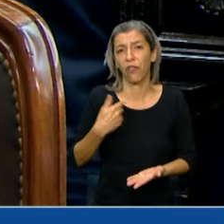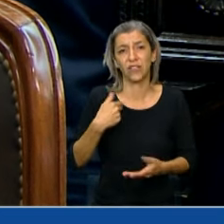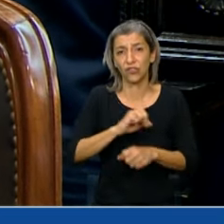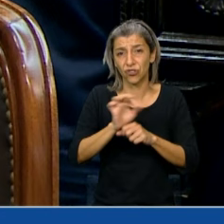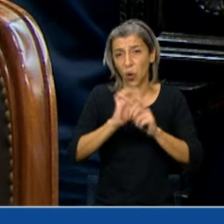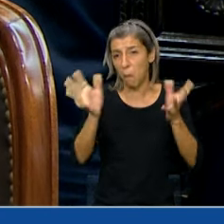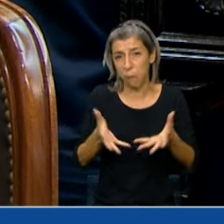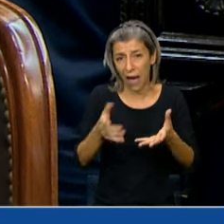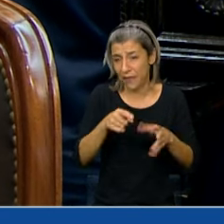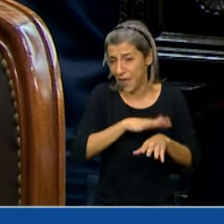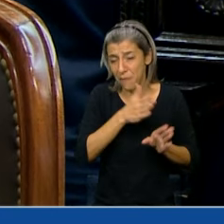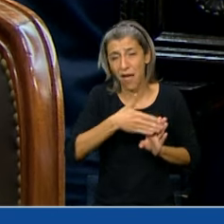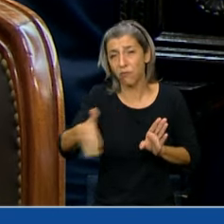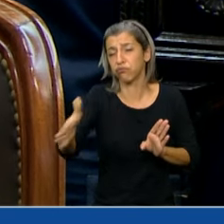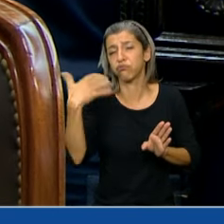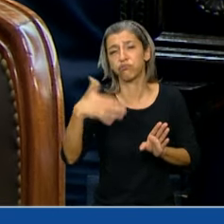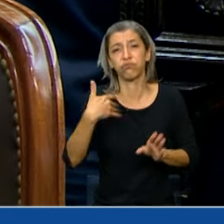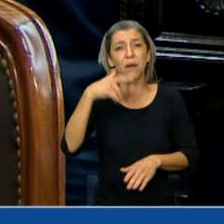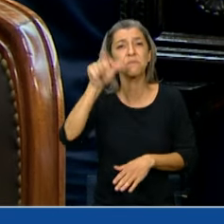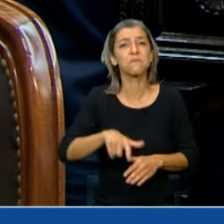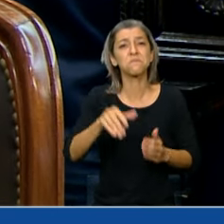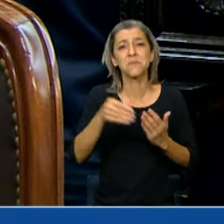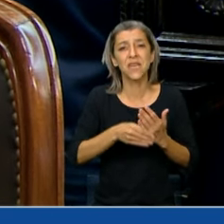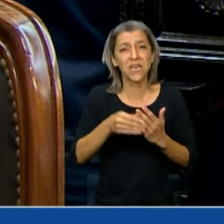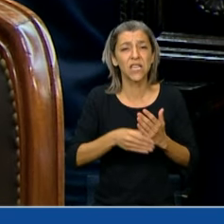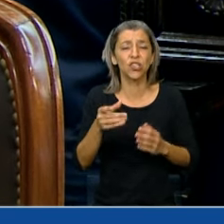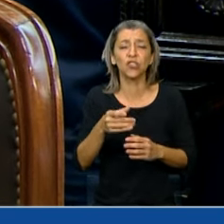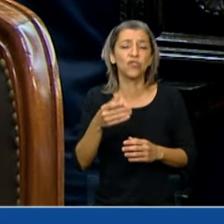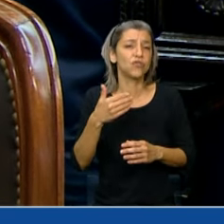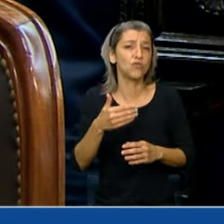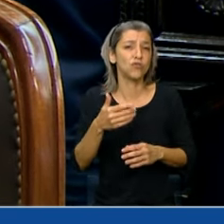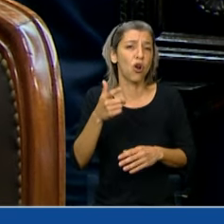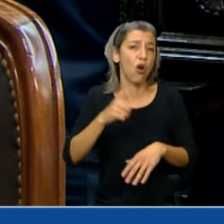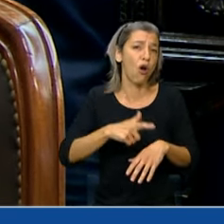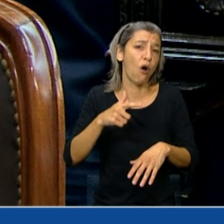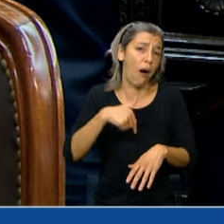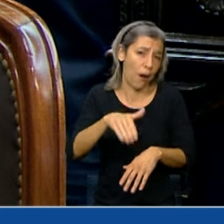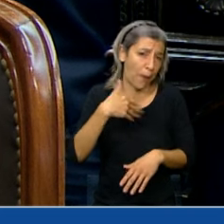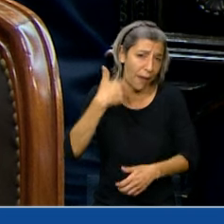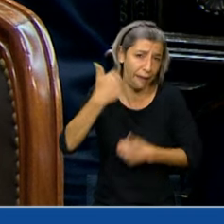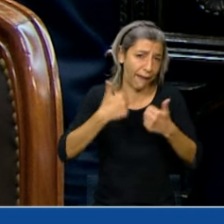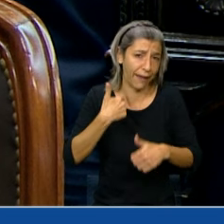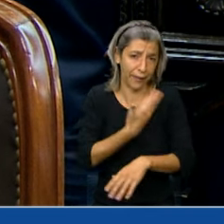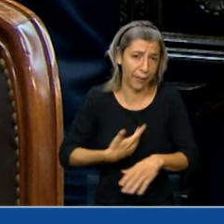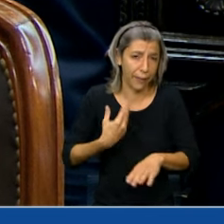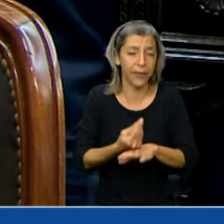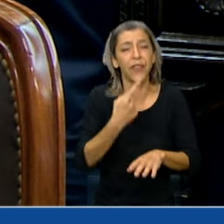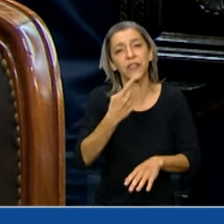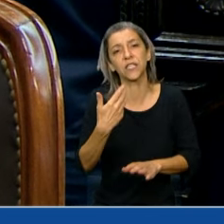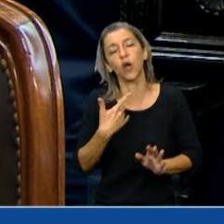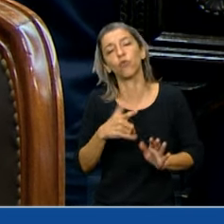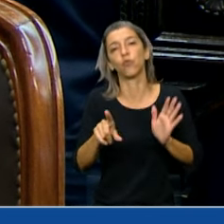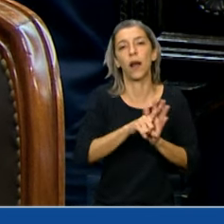el ministro candidato se la pasó diciendo que derogaba la ley que suspendía la ley que derogaba la ley que